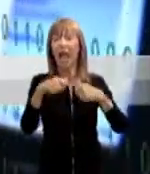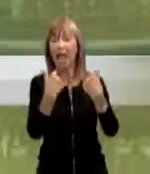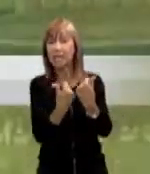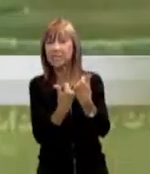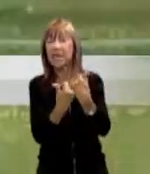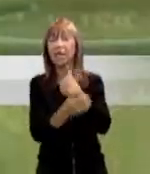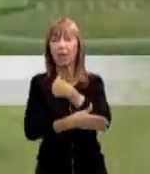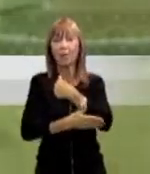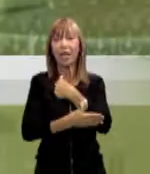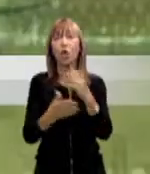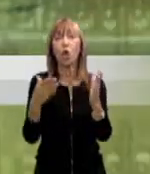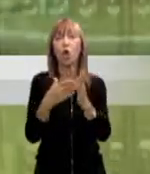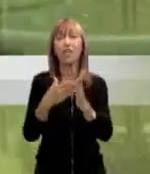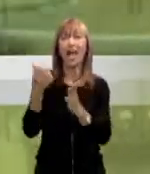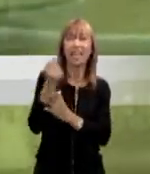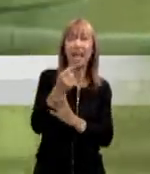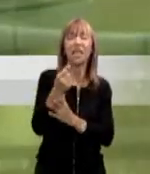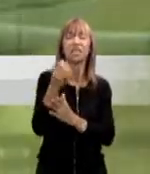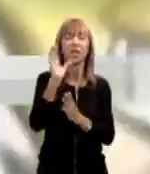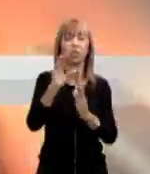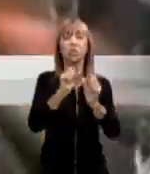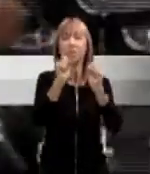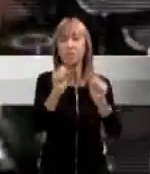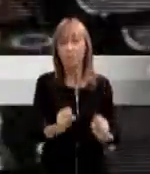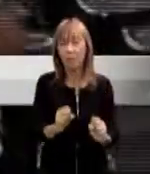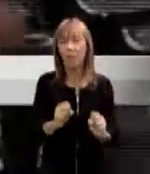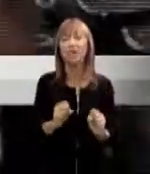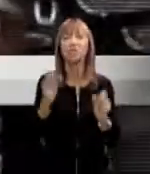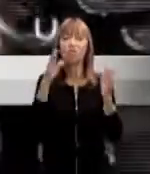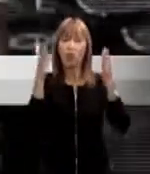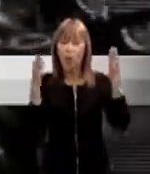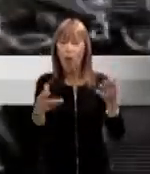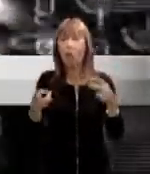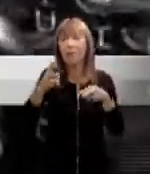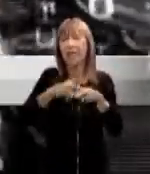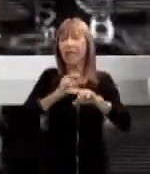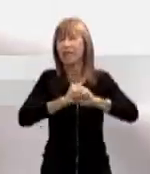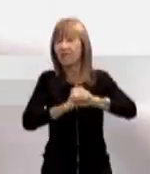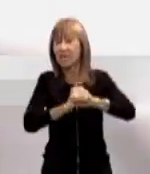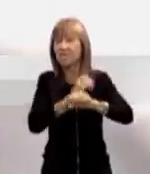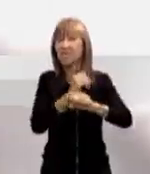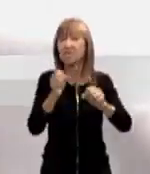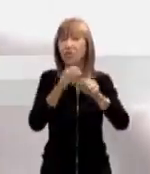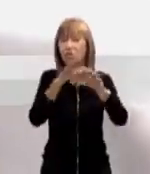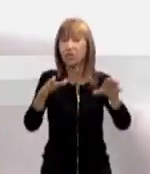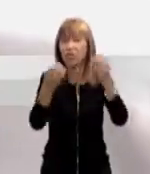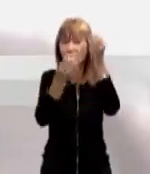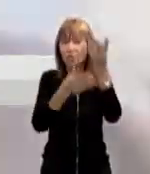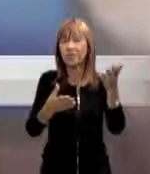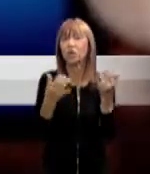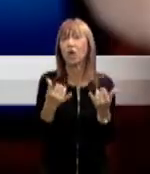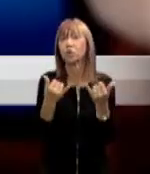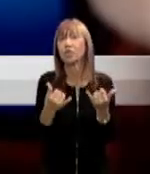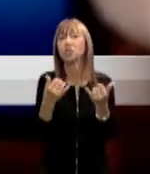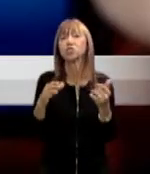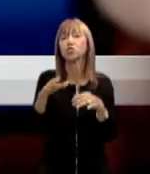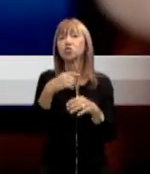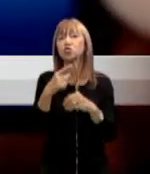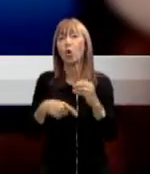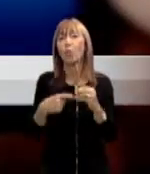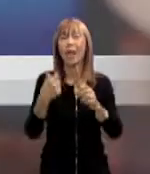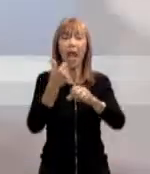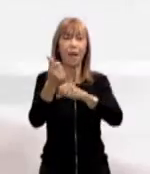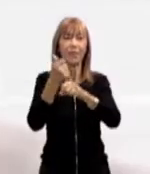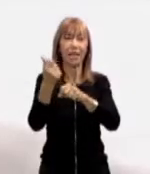país contra ataques en línea a sus sistemas. Se enfocará en aumentar las defensas y difundir información actualizada sobre las